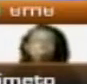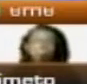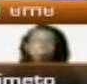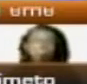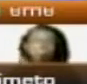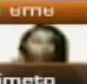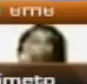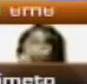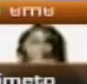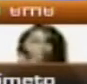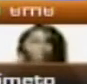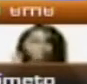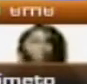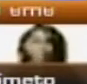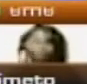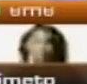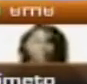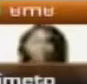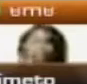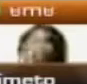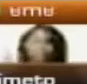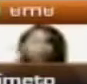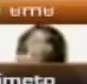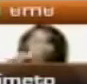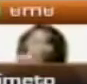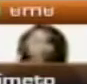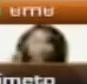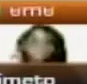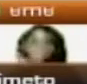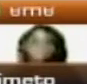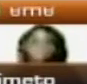ya había llegado a brasil hace dos semanas